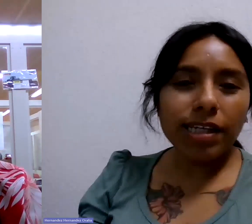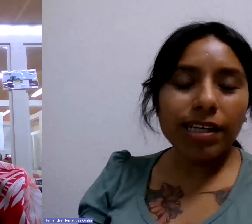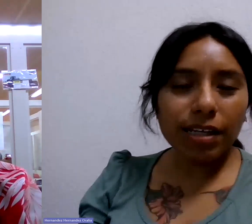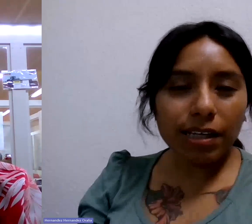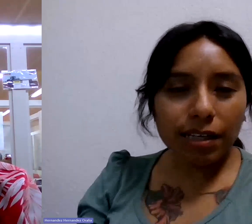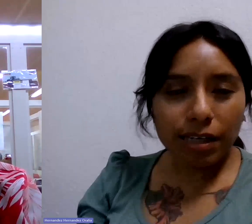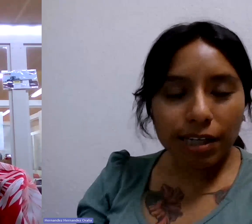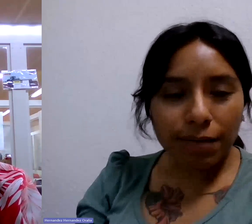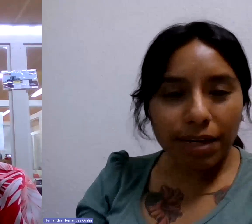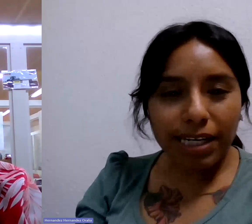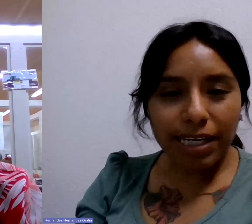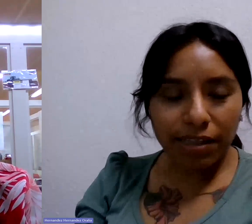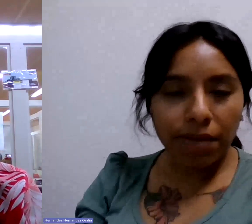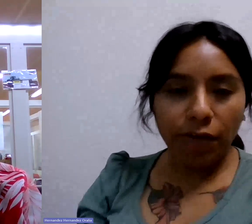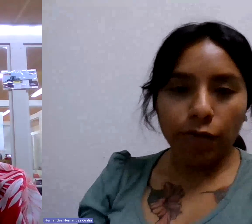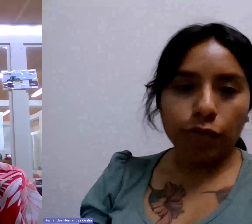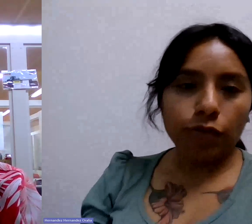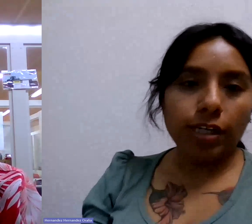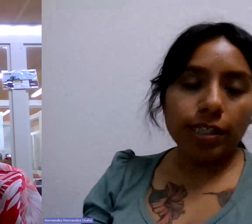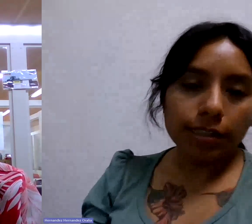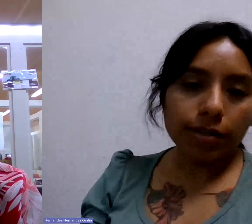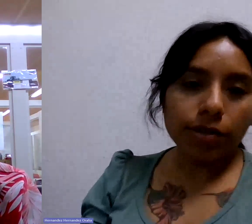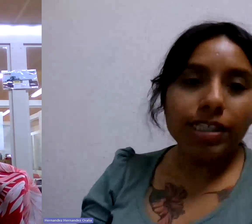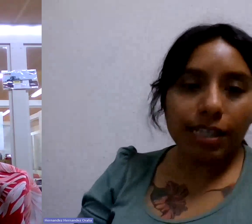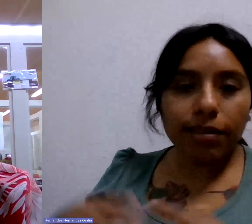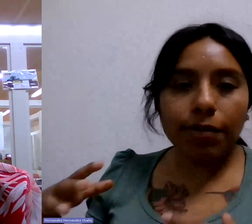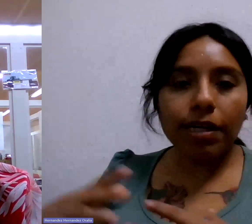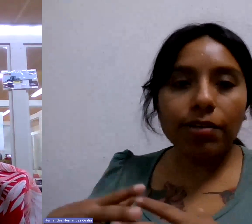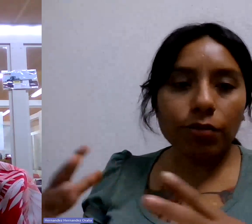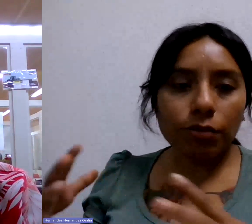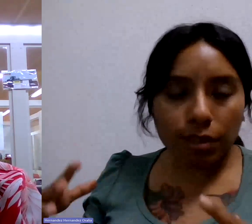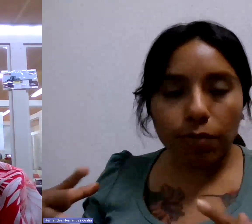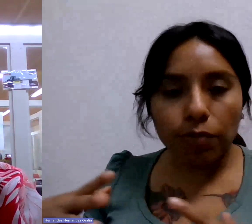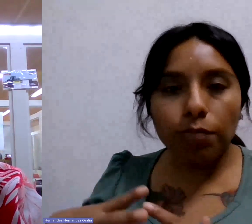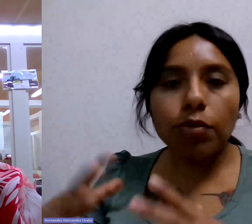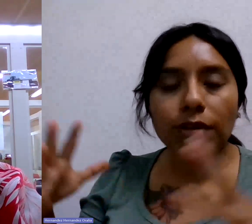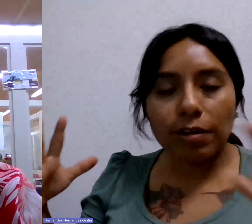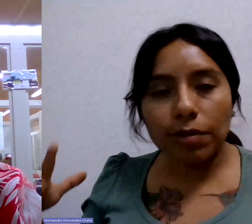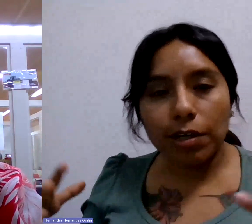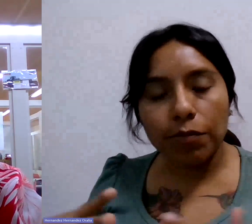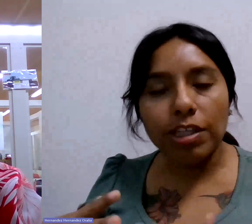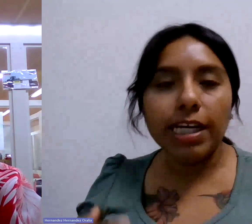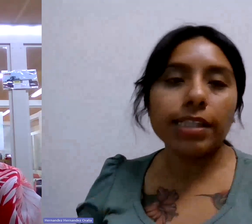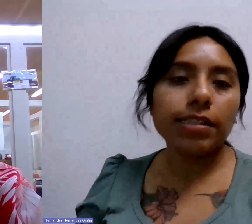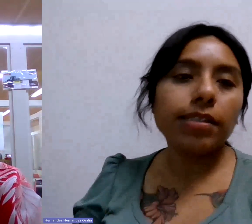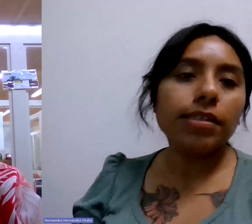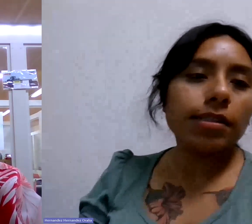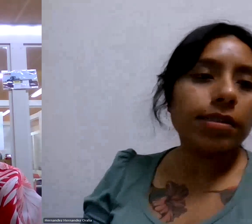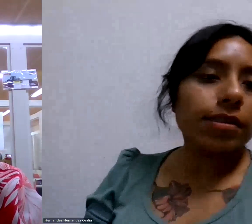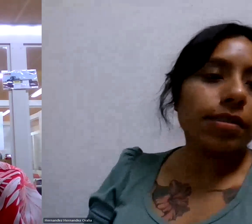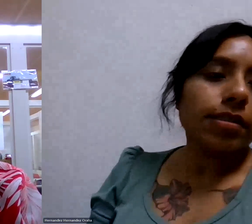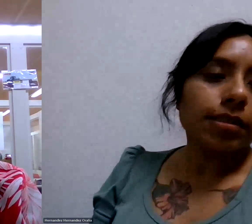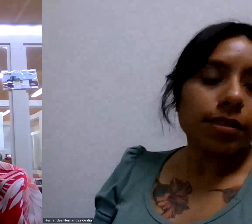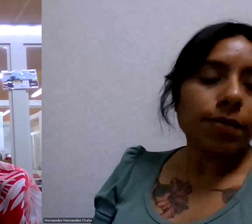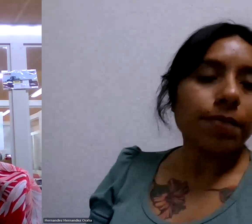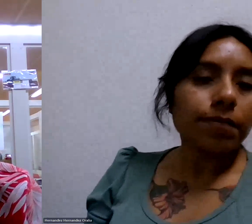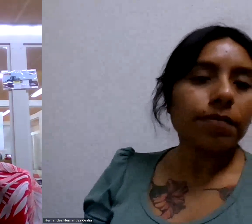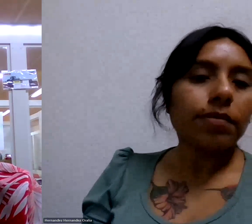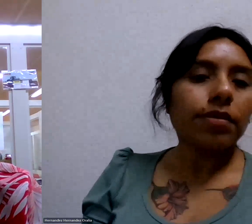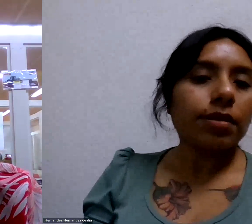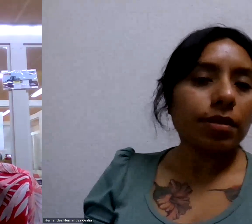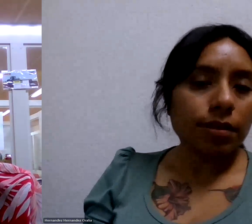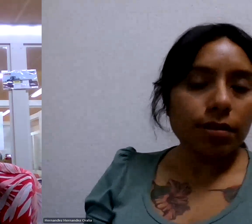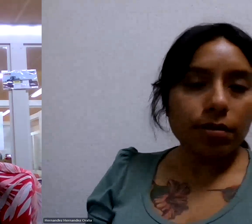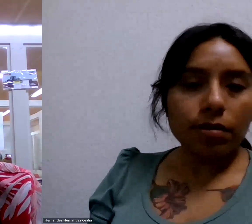Específicamente, ¿en qué va el tema, doctora? ¿Hoy están trabajando con algún grupo, con alguna comunidad?